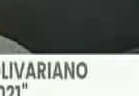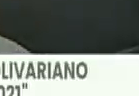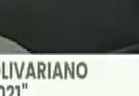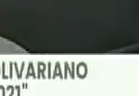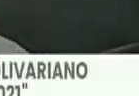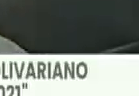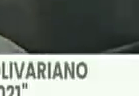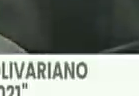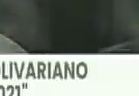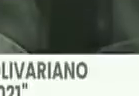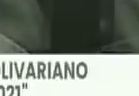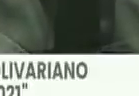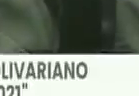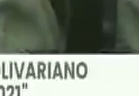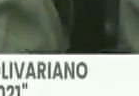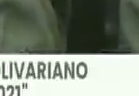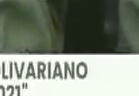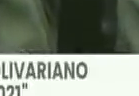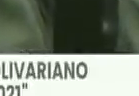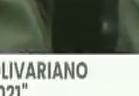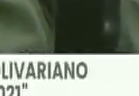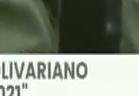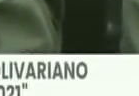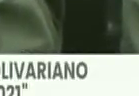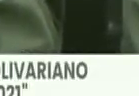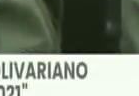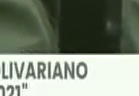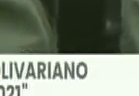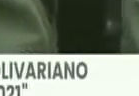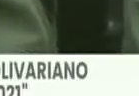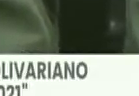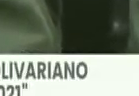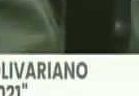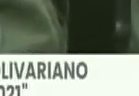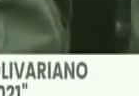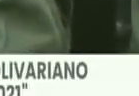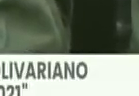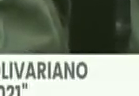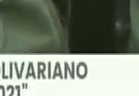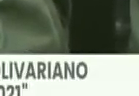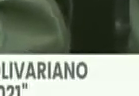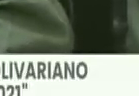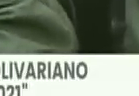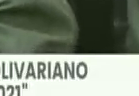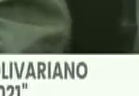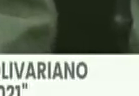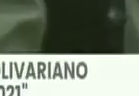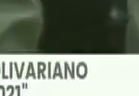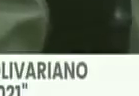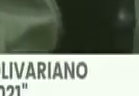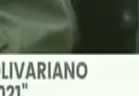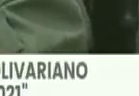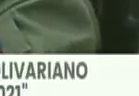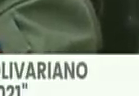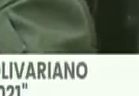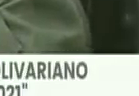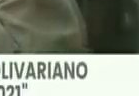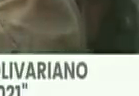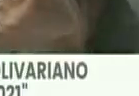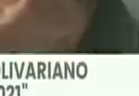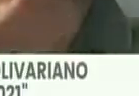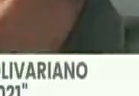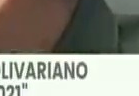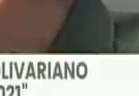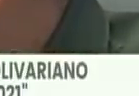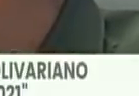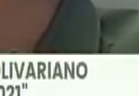los comandantes de las REDI, y estará participando vía videoconferencia con los comandantes de las zonas